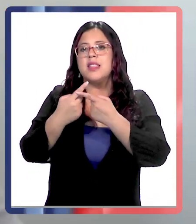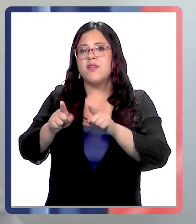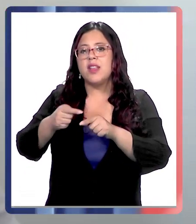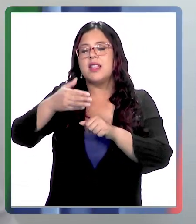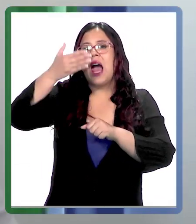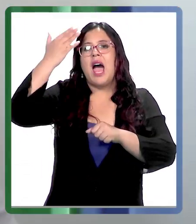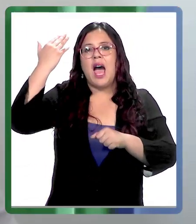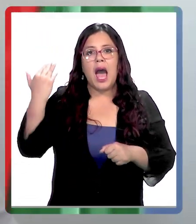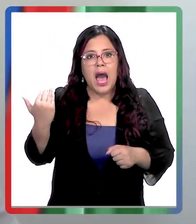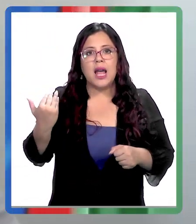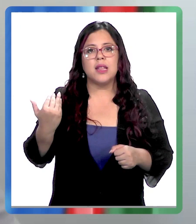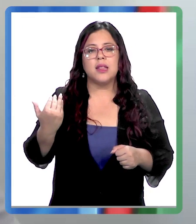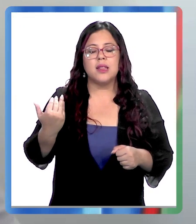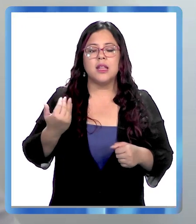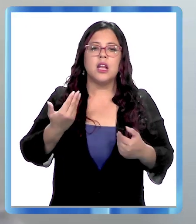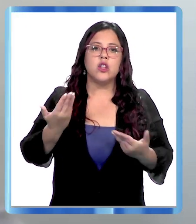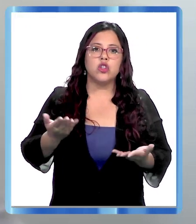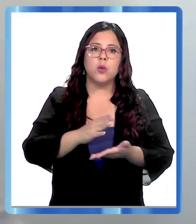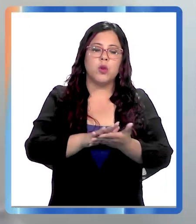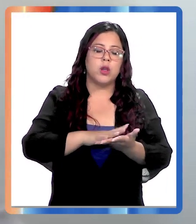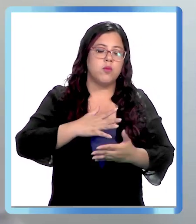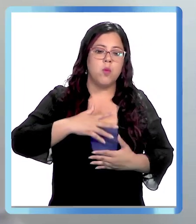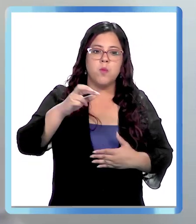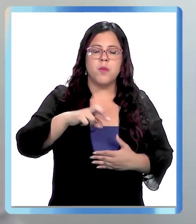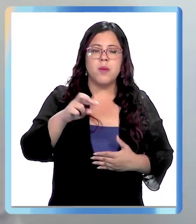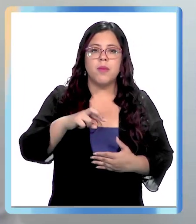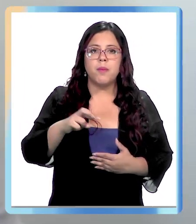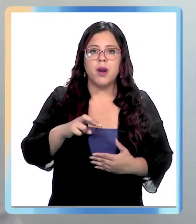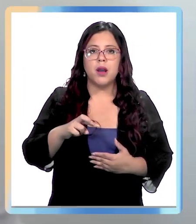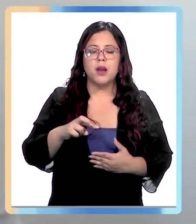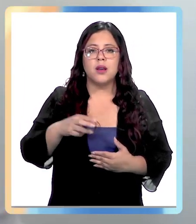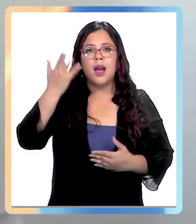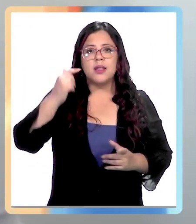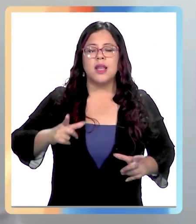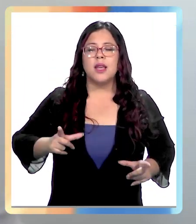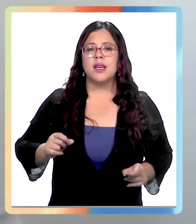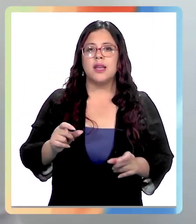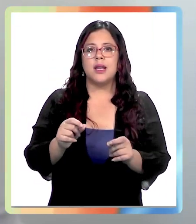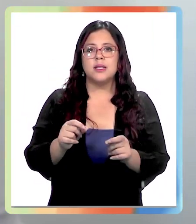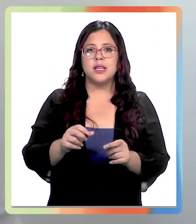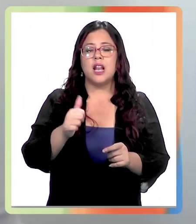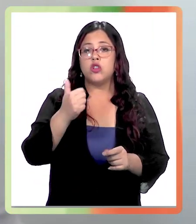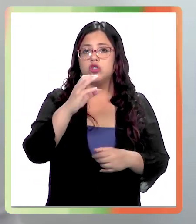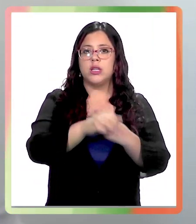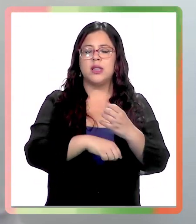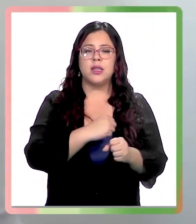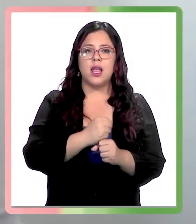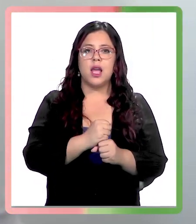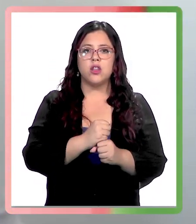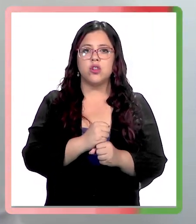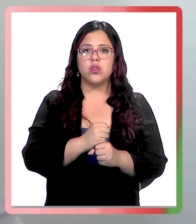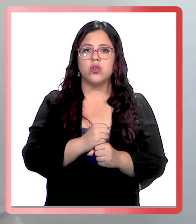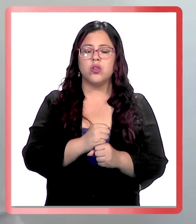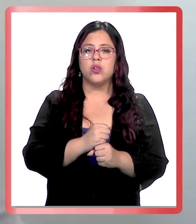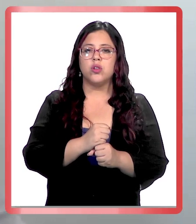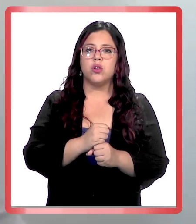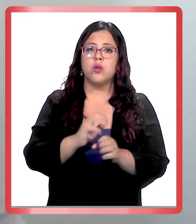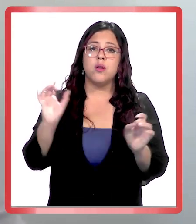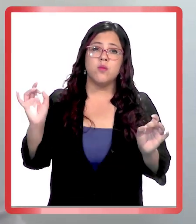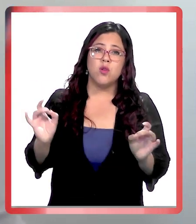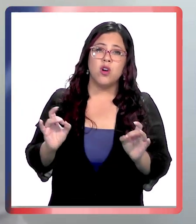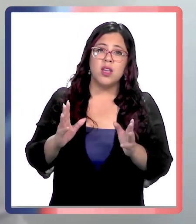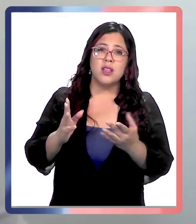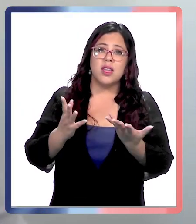generación. Segundo, en las generaciones inferiores tiene que presentarse a edades más precoces que en